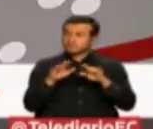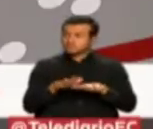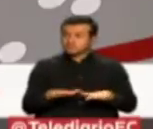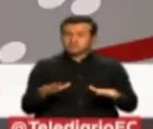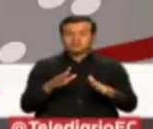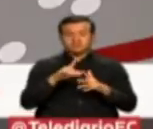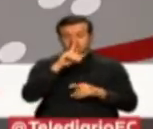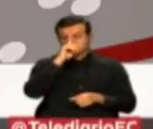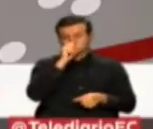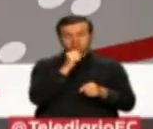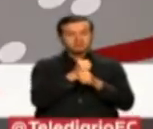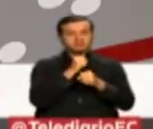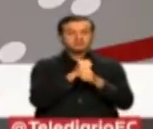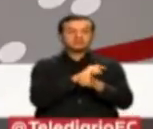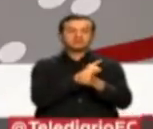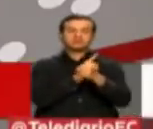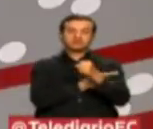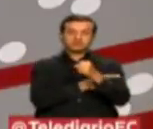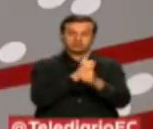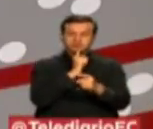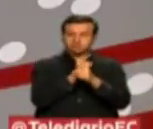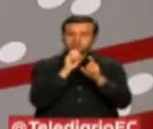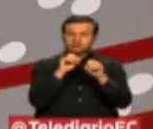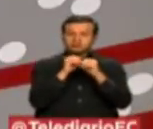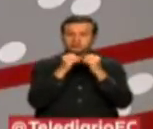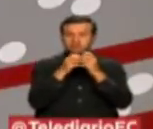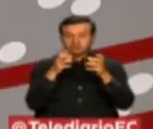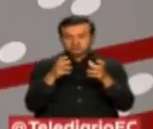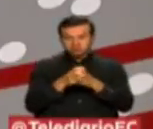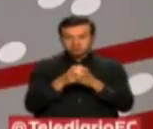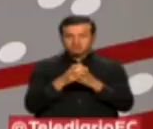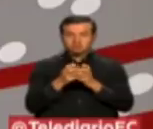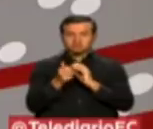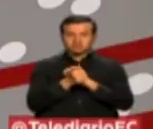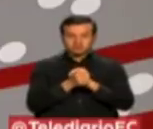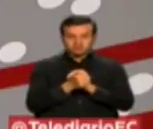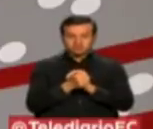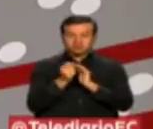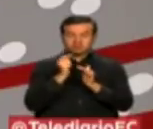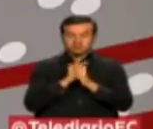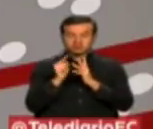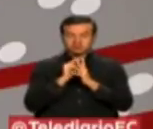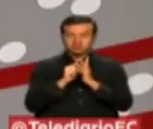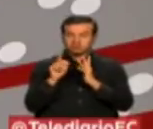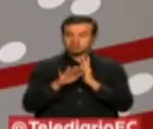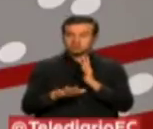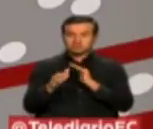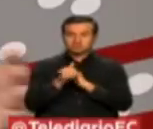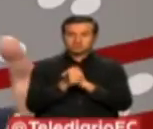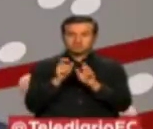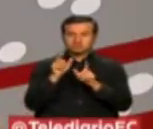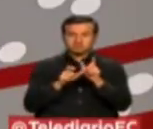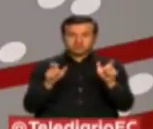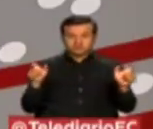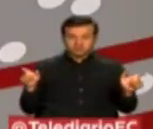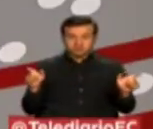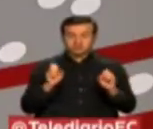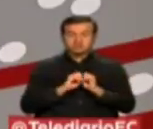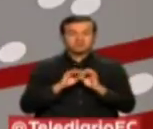trabajado fuertemente también con organizaciones de pescadores, cooperativas de pesca artesanal en Galápagos, ciudadanía en